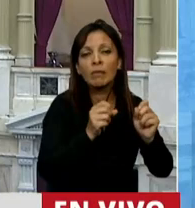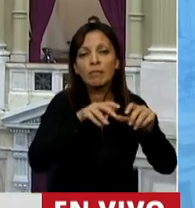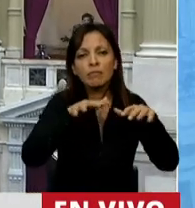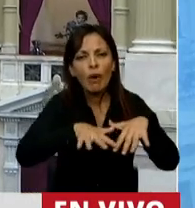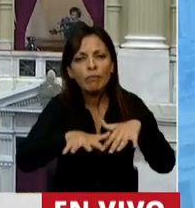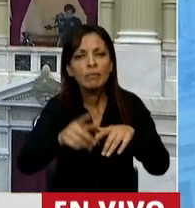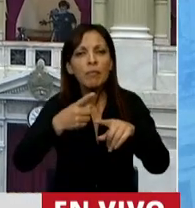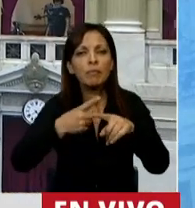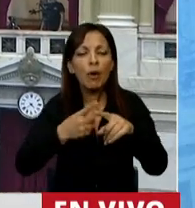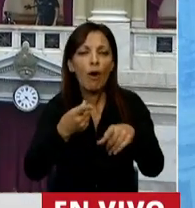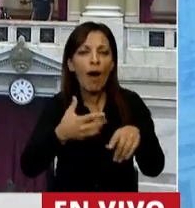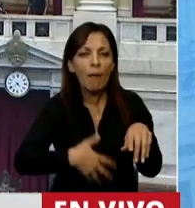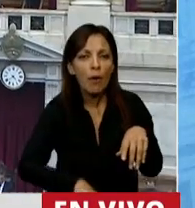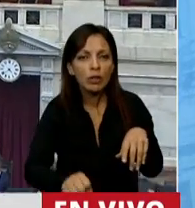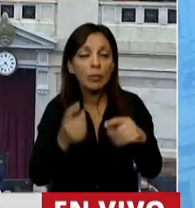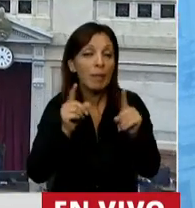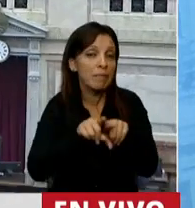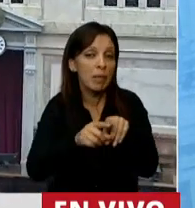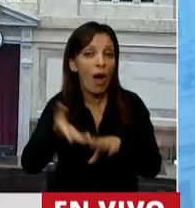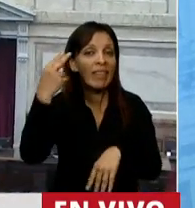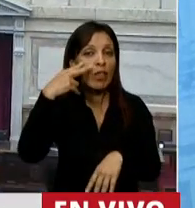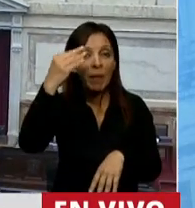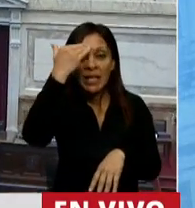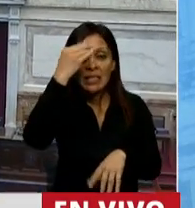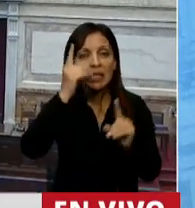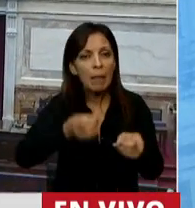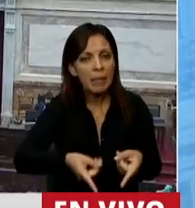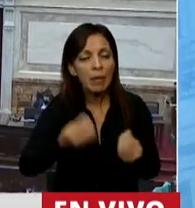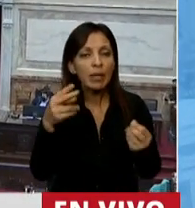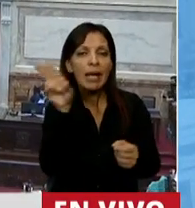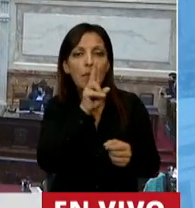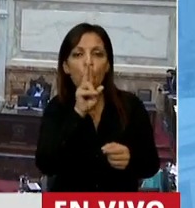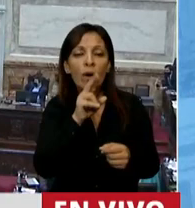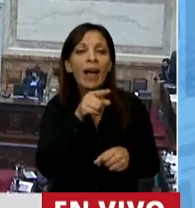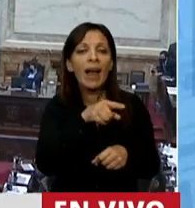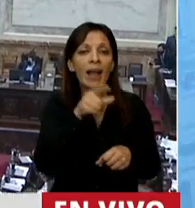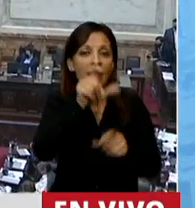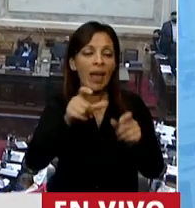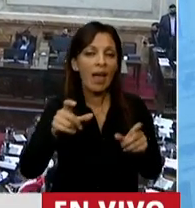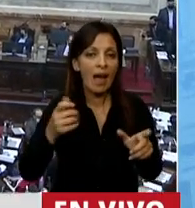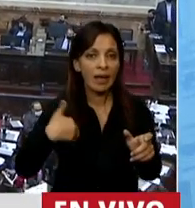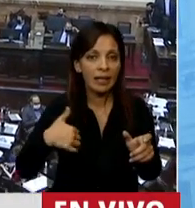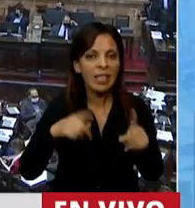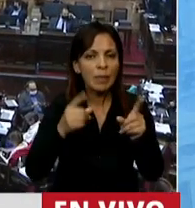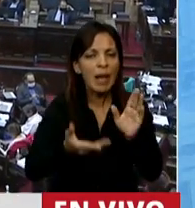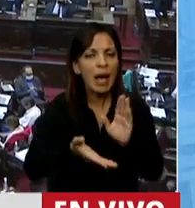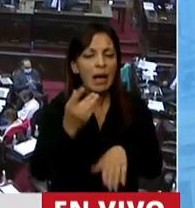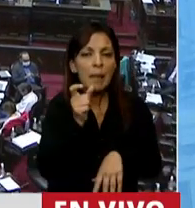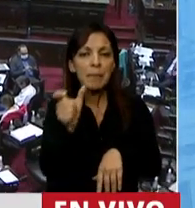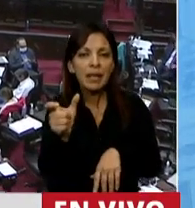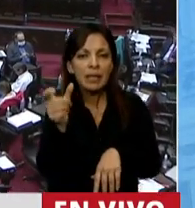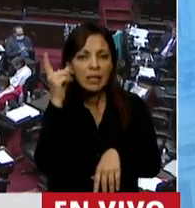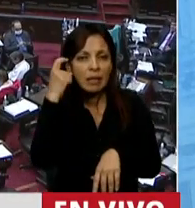Argentina, porque esa plaza se colmó en 2015, porque las mujeres argentinas primero aprendieron una palabra